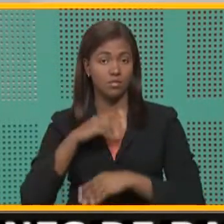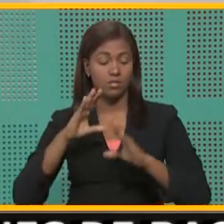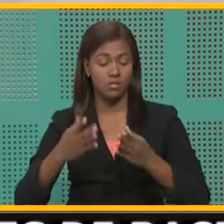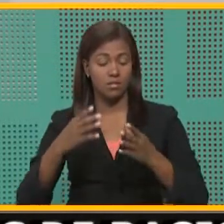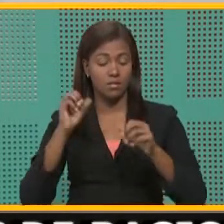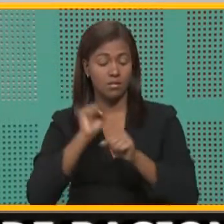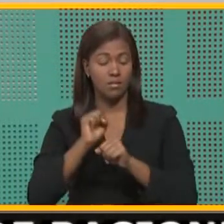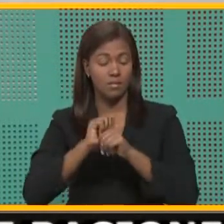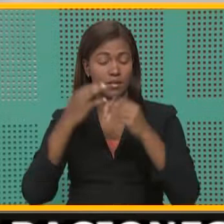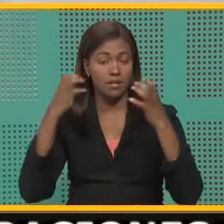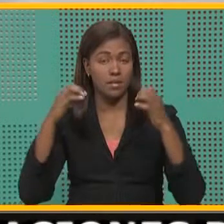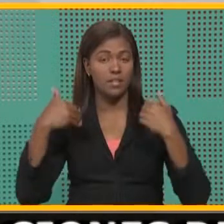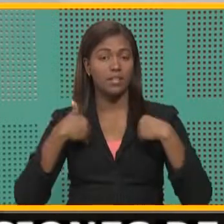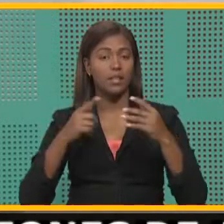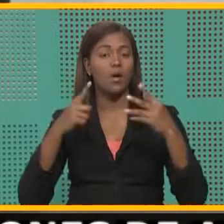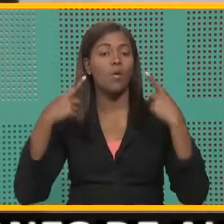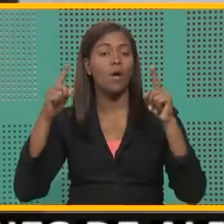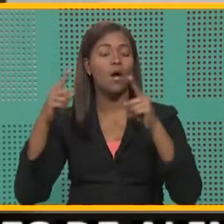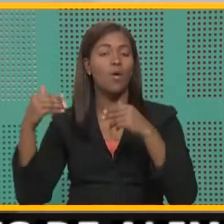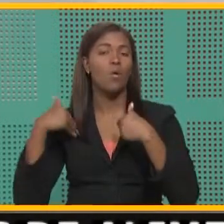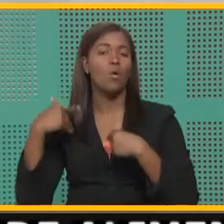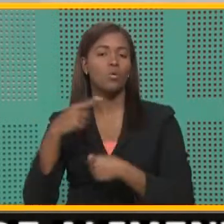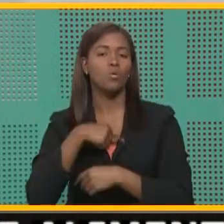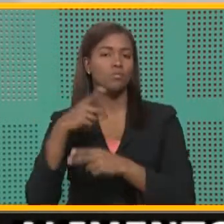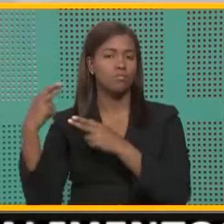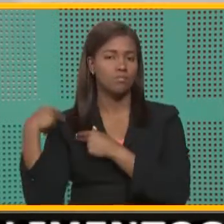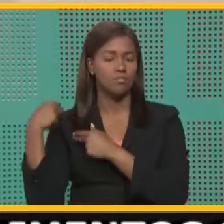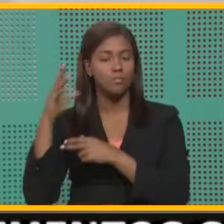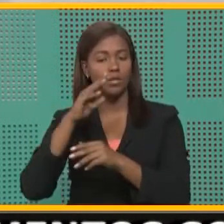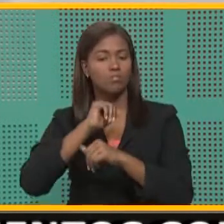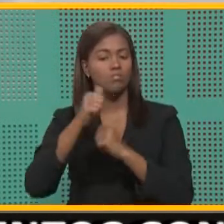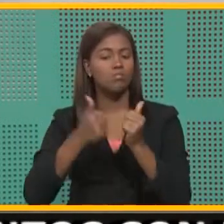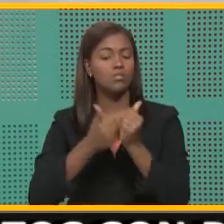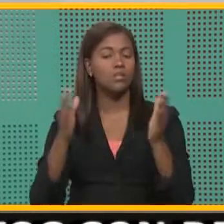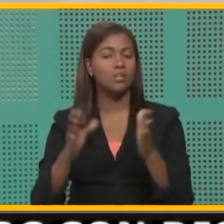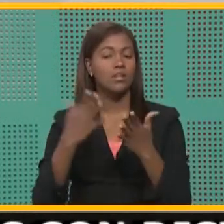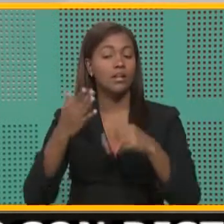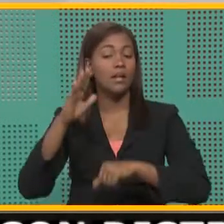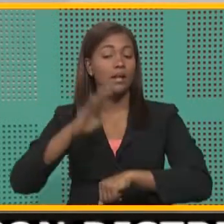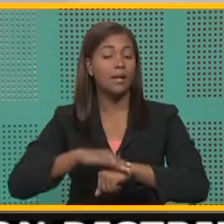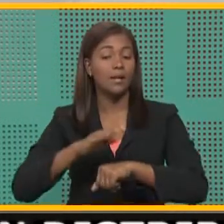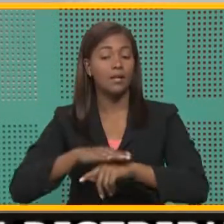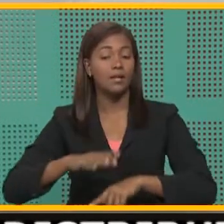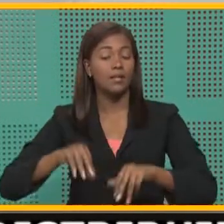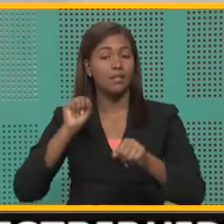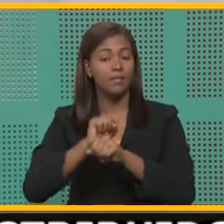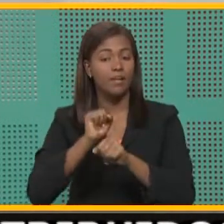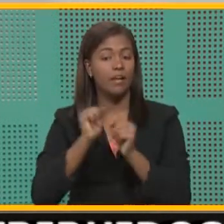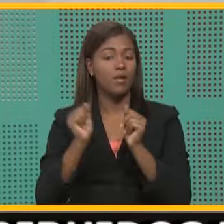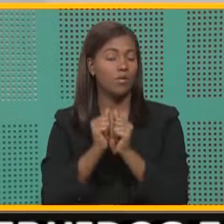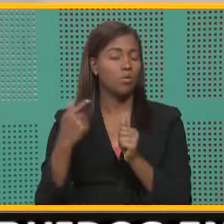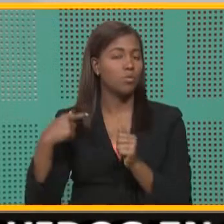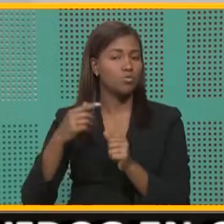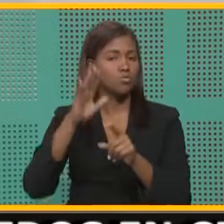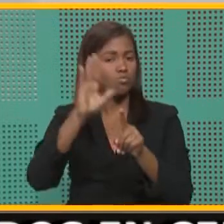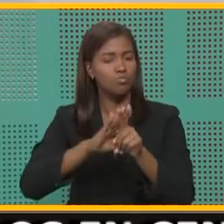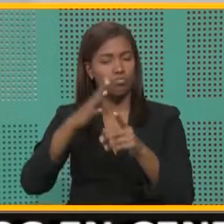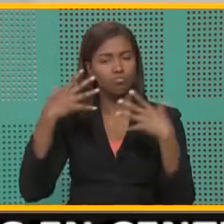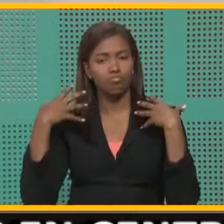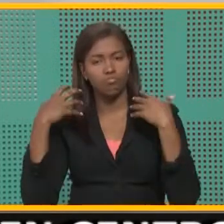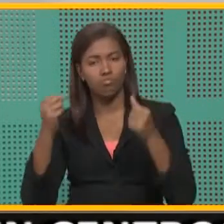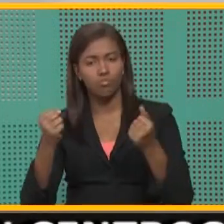Operación de Emergencia, estamos cumpliendo con nuestra parte. Le corresponderá, pues, a la población trabajar con nosotros en su capacidad, en